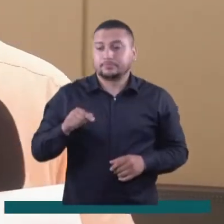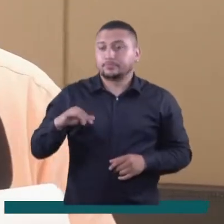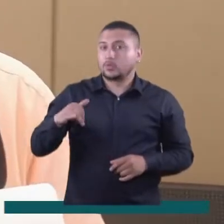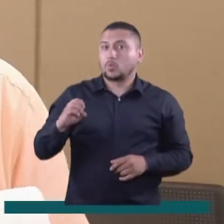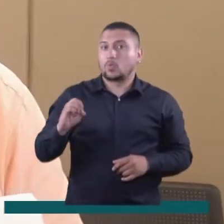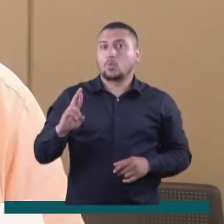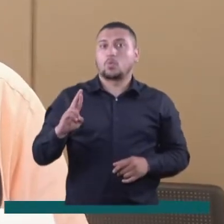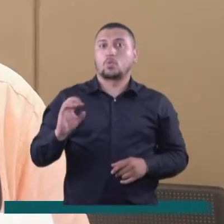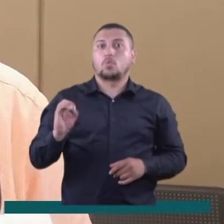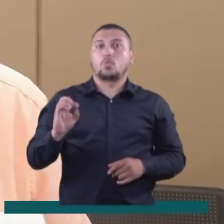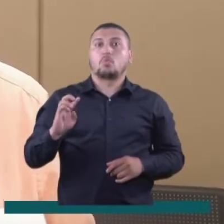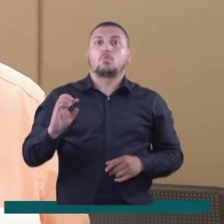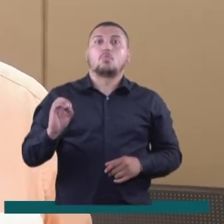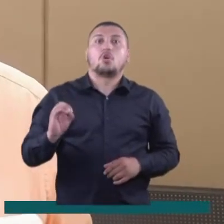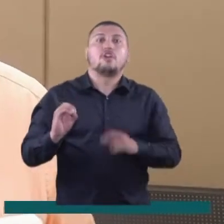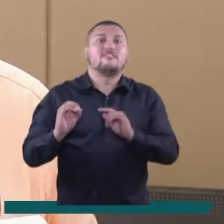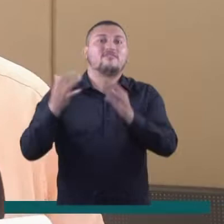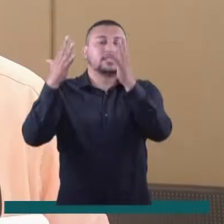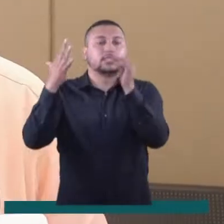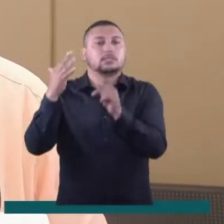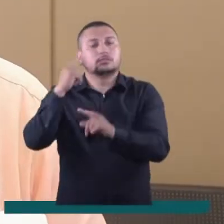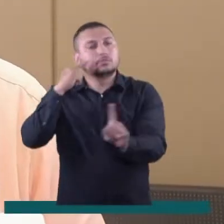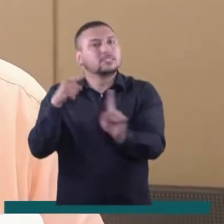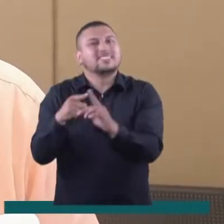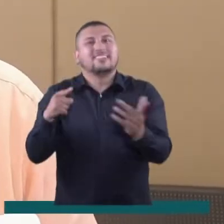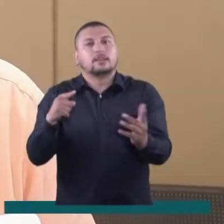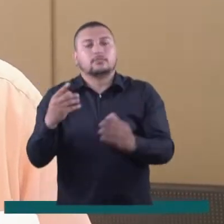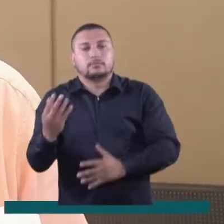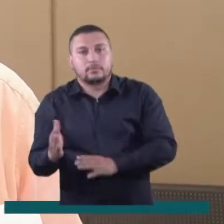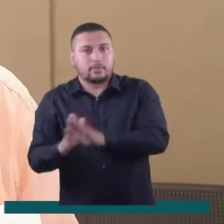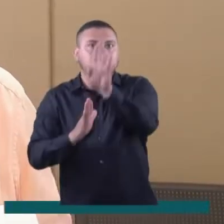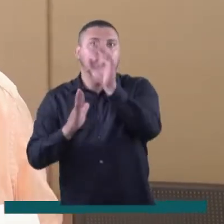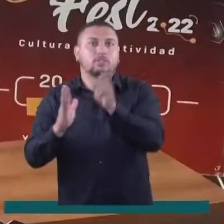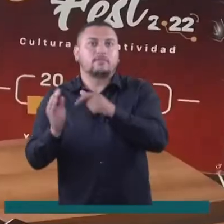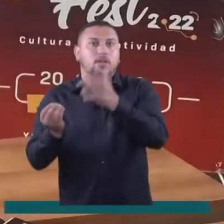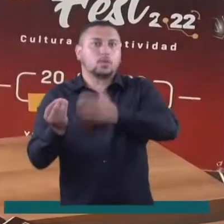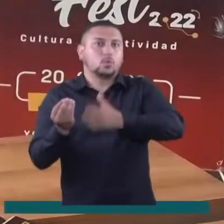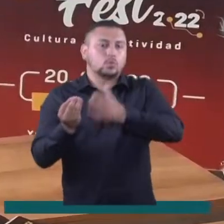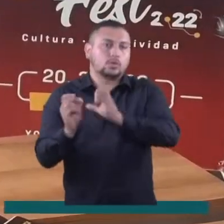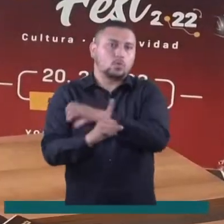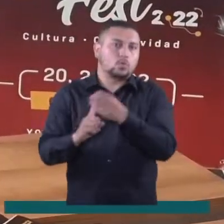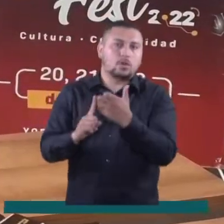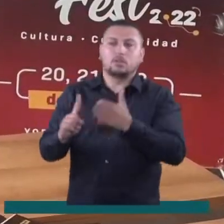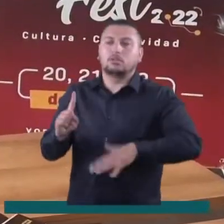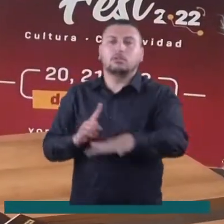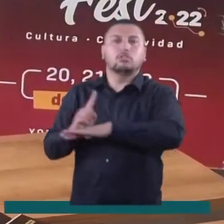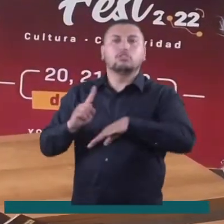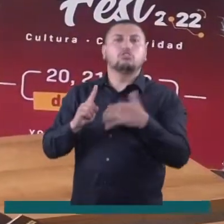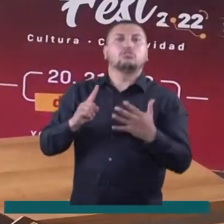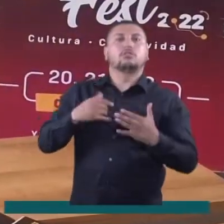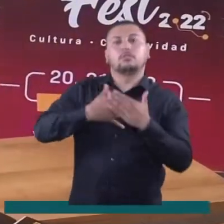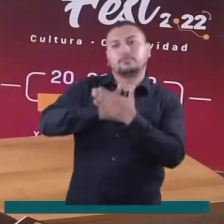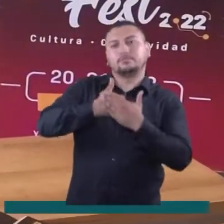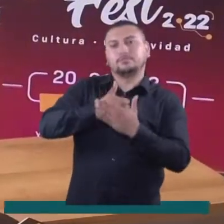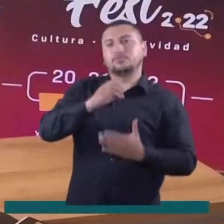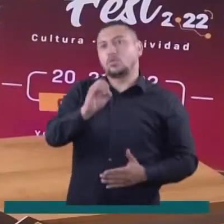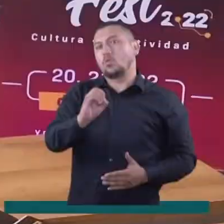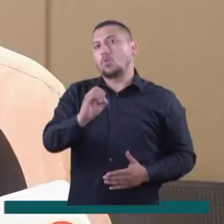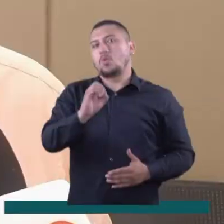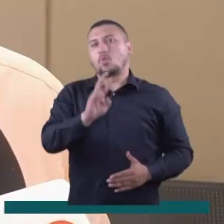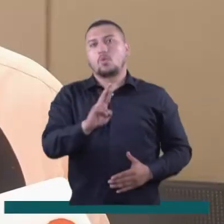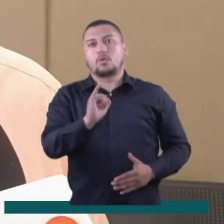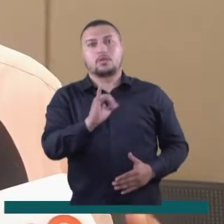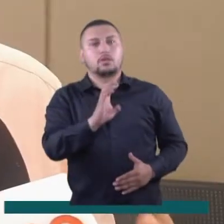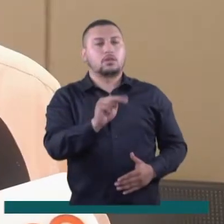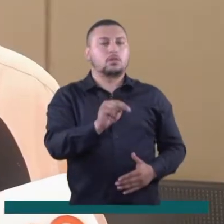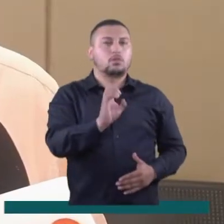iniciativa para promover el desarrollo de la industria creativa y cultural en la región de la Orinoquia. Y en ese sentido, Joropo Fest se